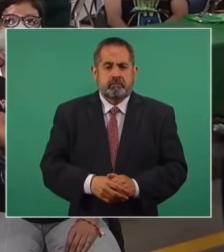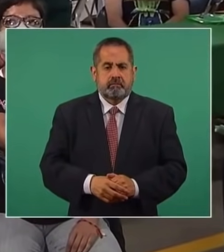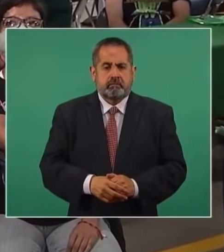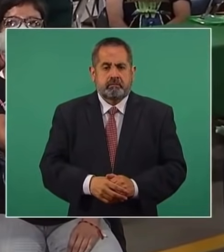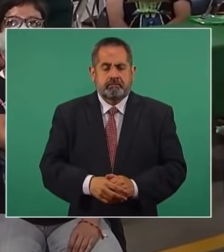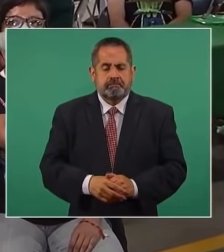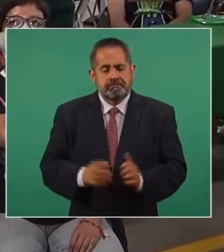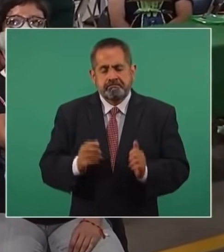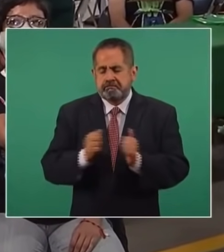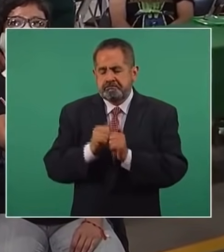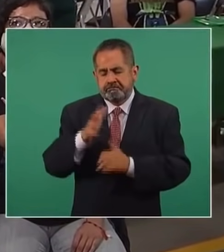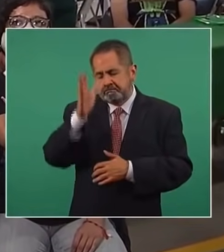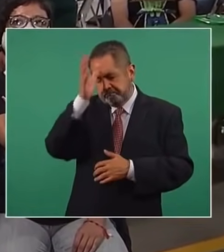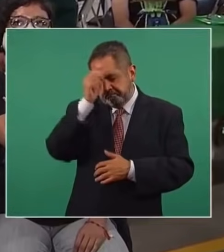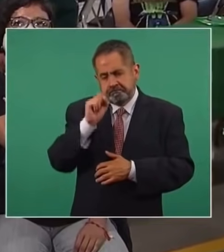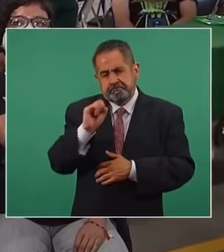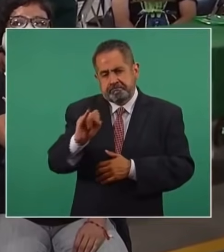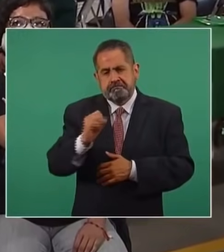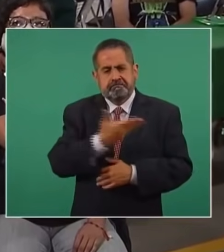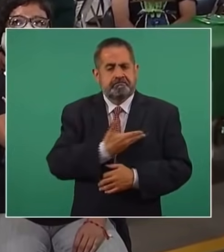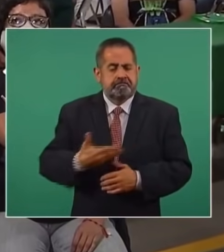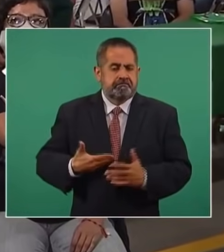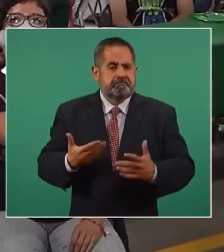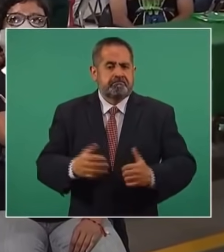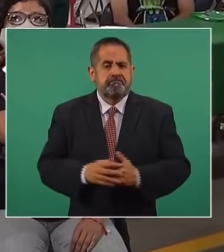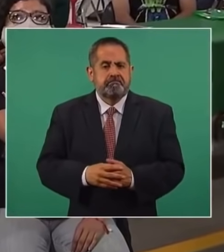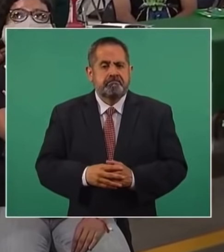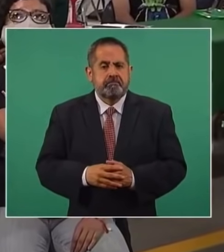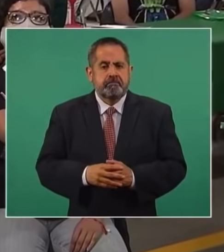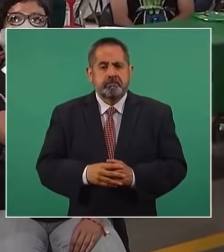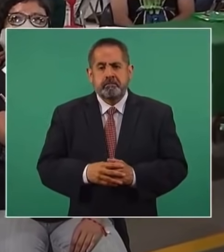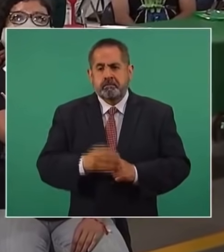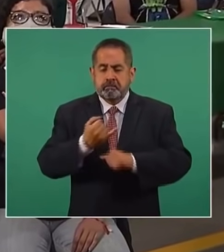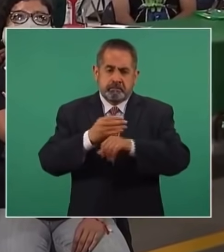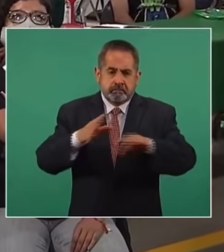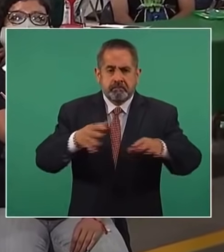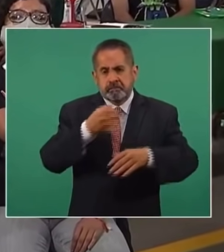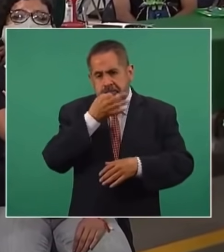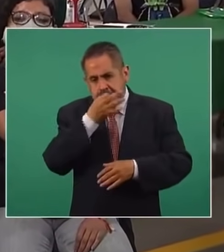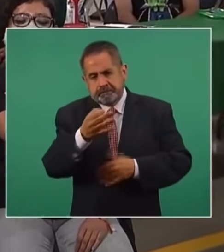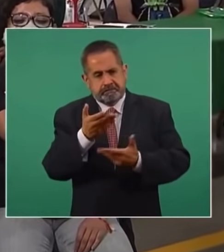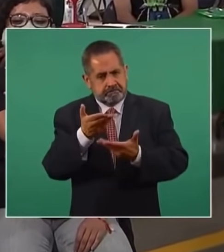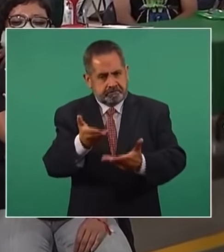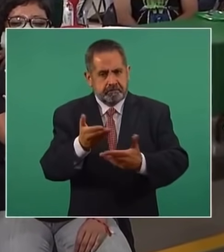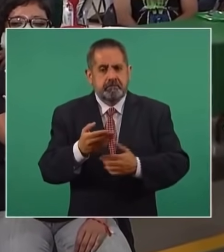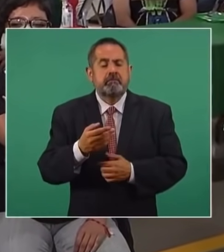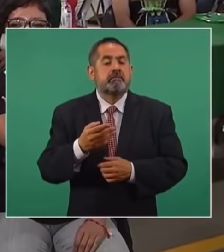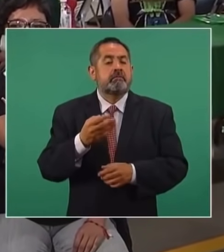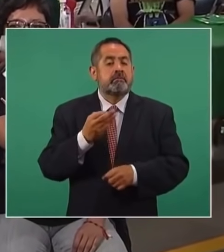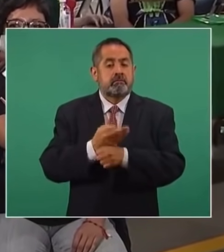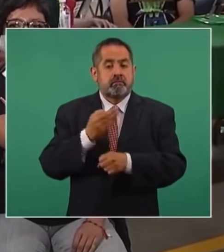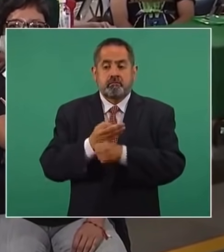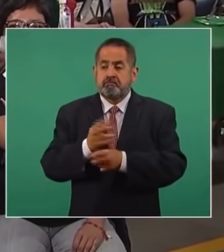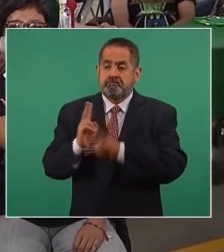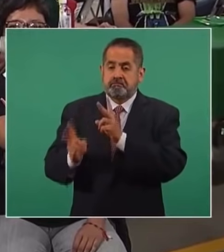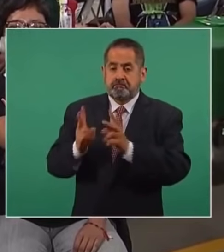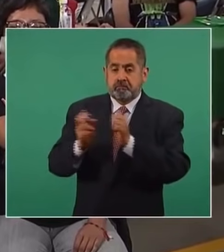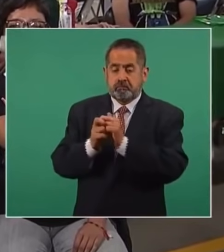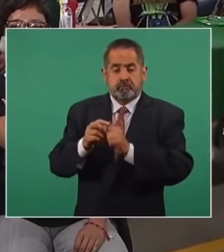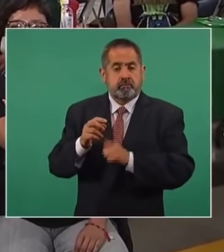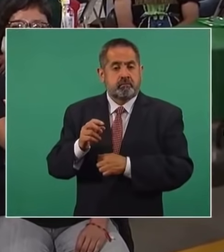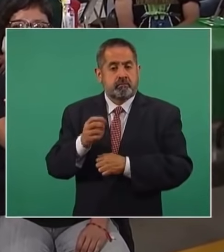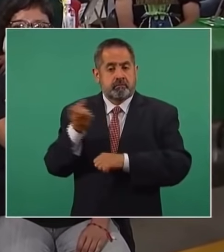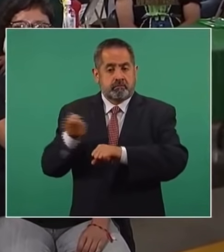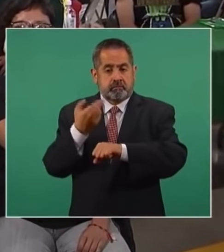Estoy totalmente de acuerdo, presidente. Les informo, le informo también que estamos en coordinación con la Secretaría de